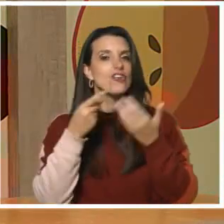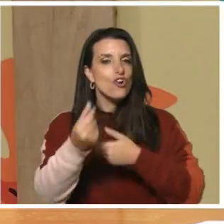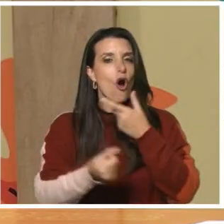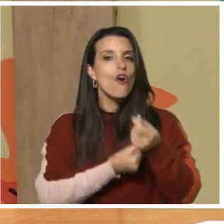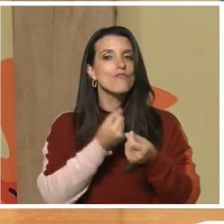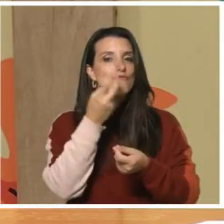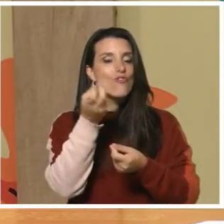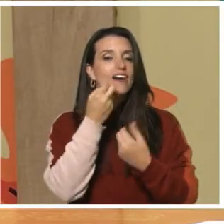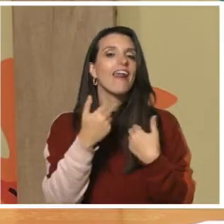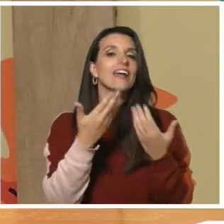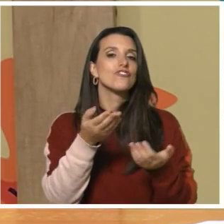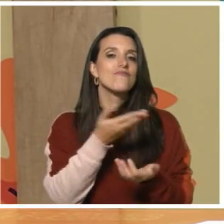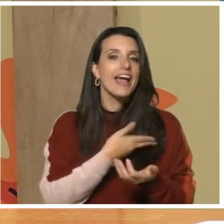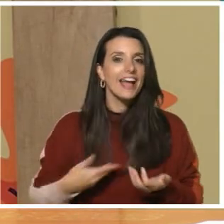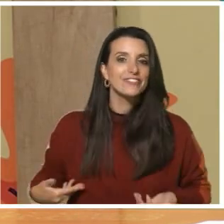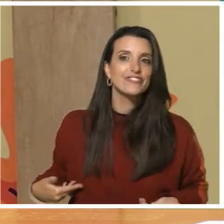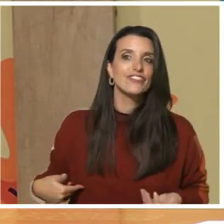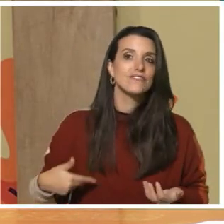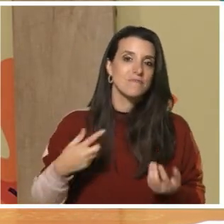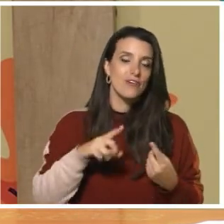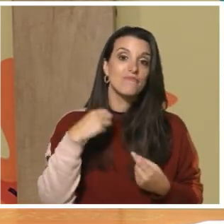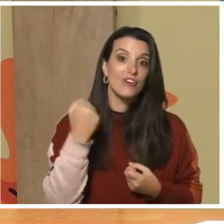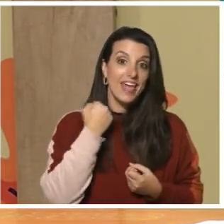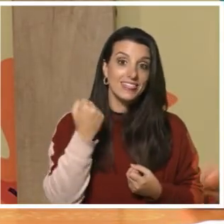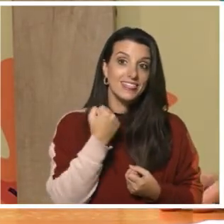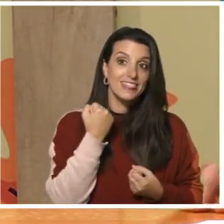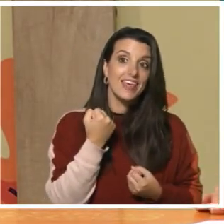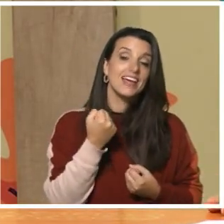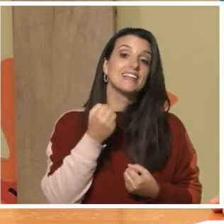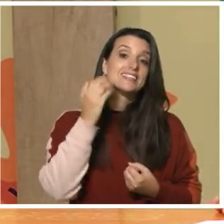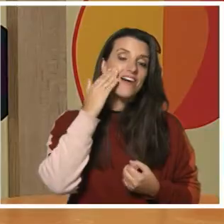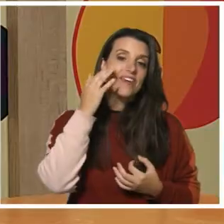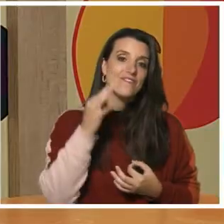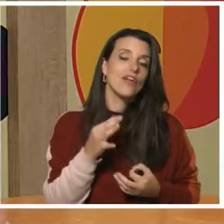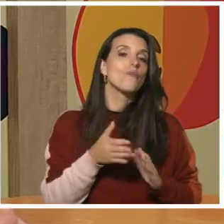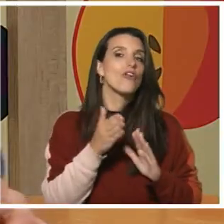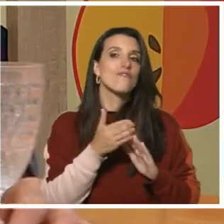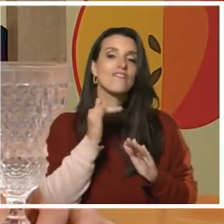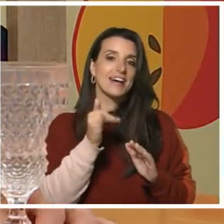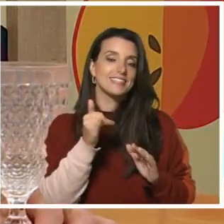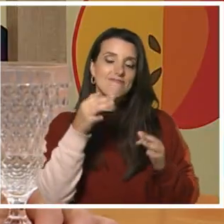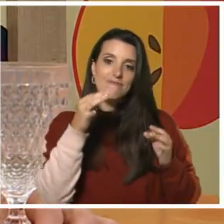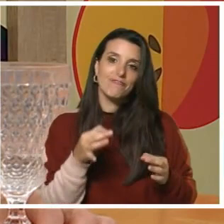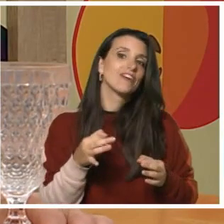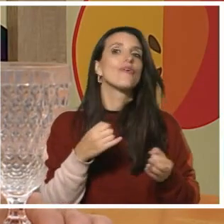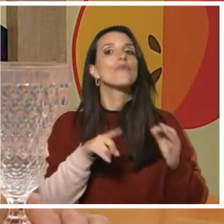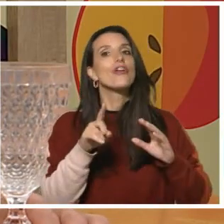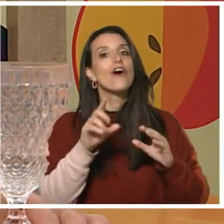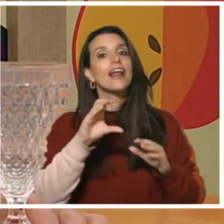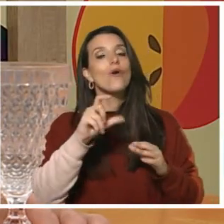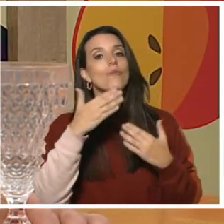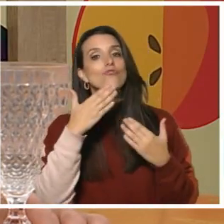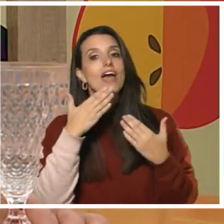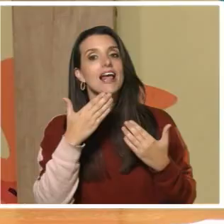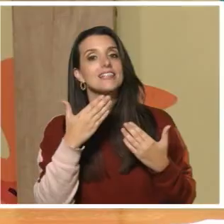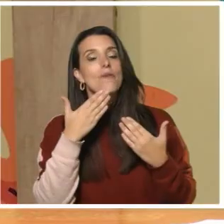los regalitos para los maestros y las maestras. Pero lo importante, con conciencia. Sí, vamos a consumir que sea consciente, entonces. Claudia, tal cual. Muchísimas